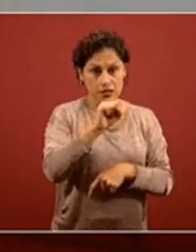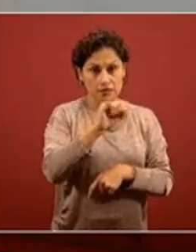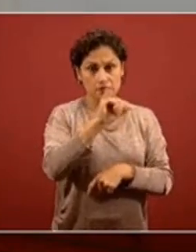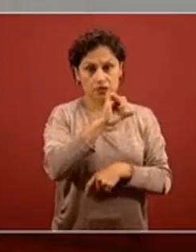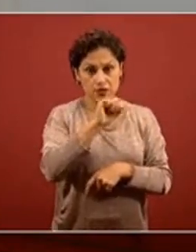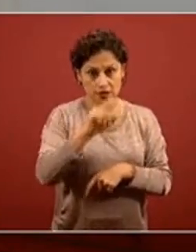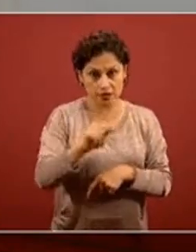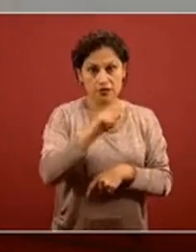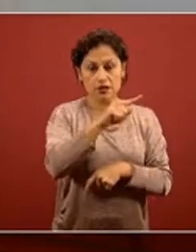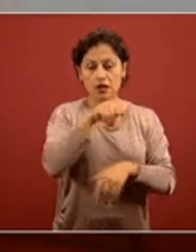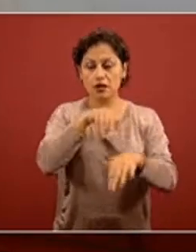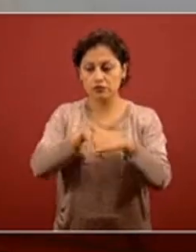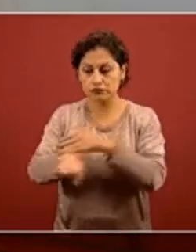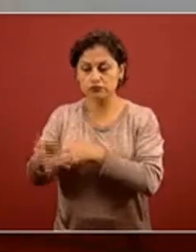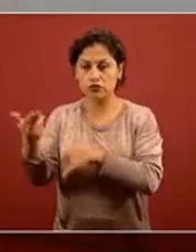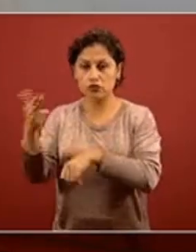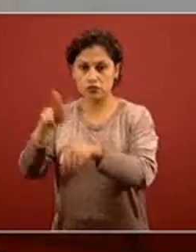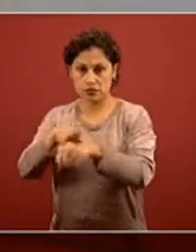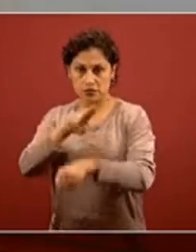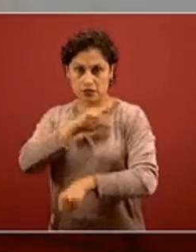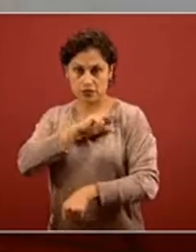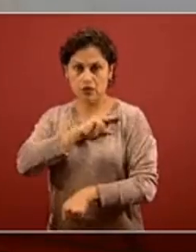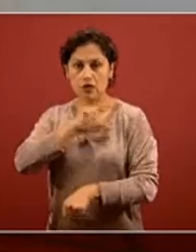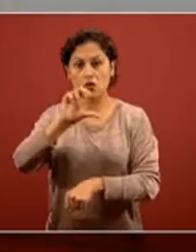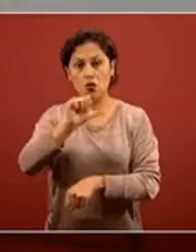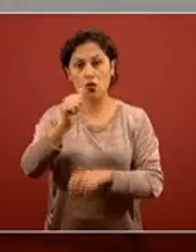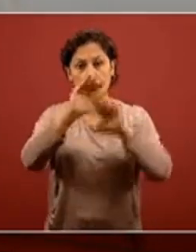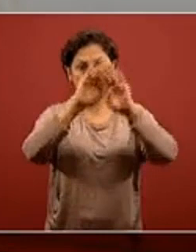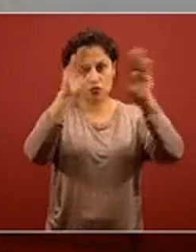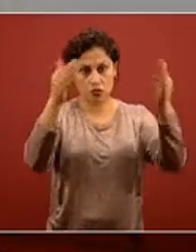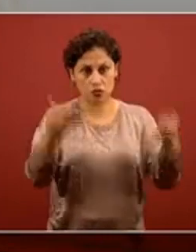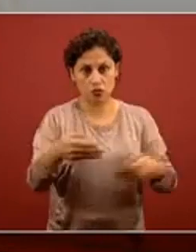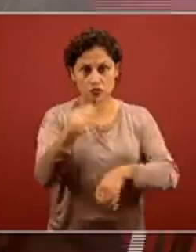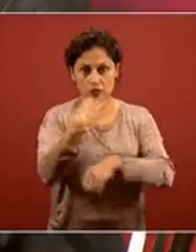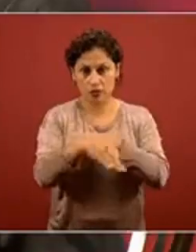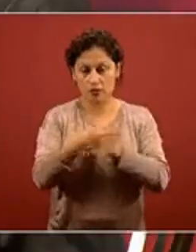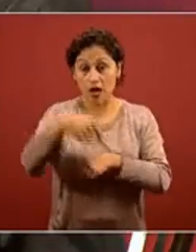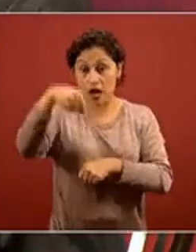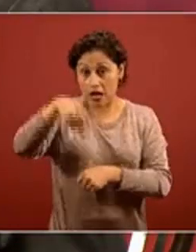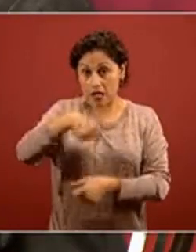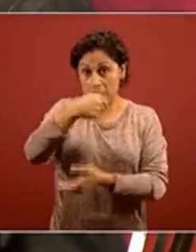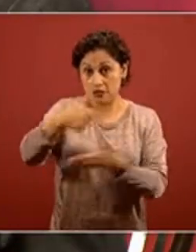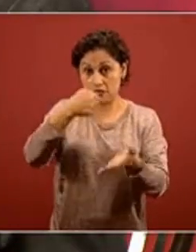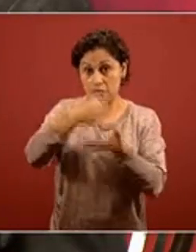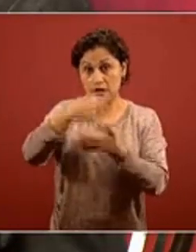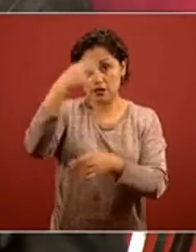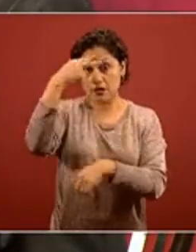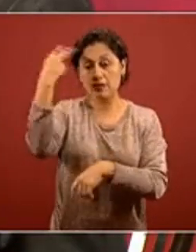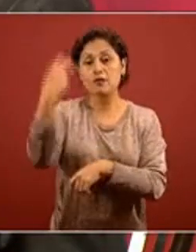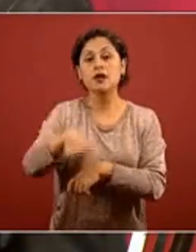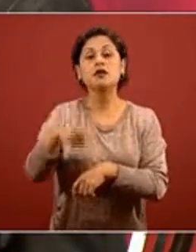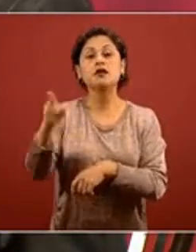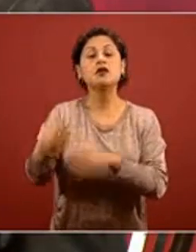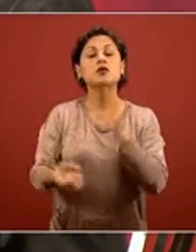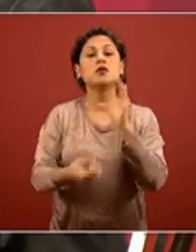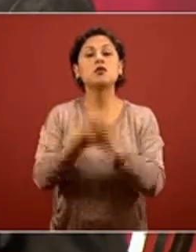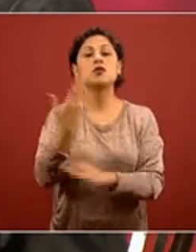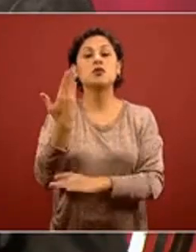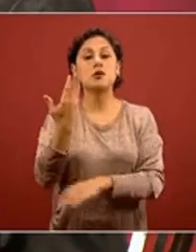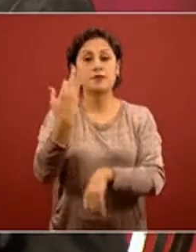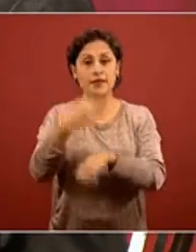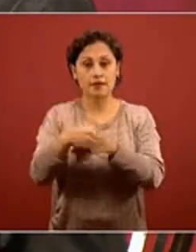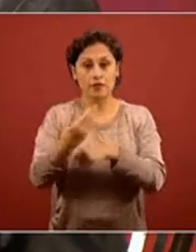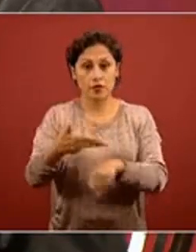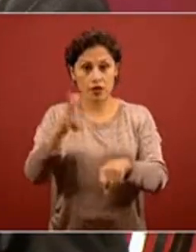unidades privadas. Otro fueron unidades temporales, como en el caso de la Ciudad de México, esta unidad temporal COVID-19 en el